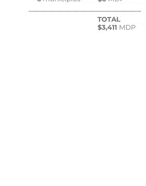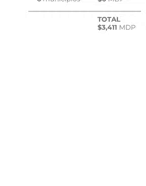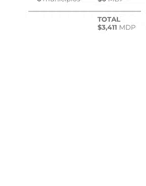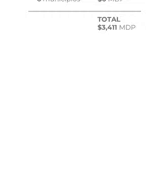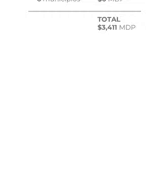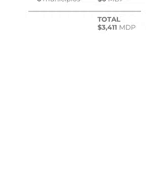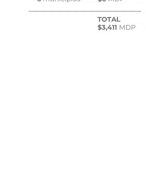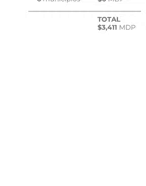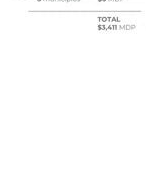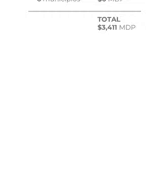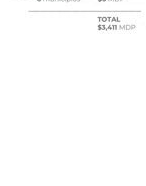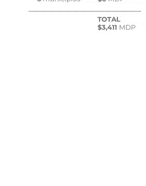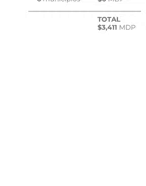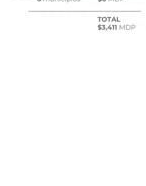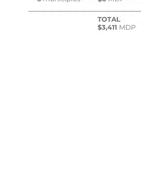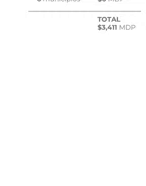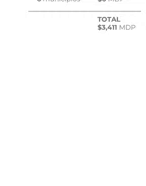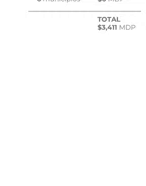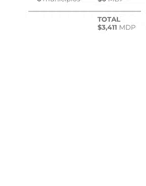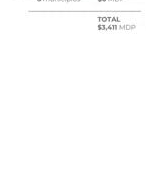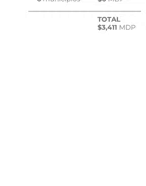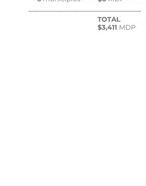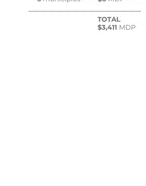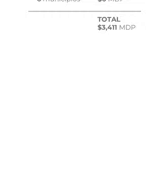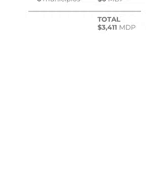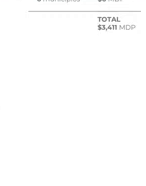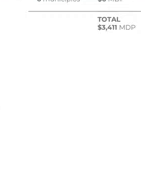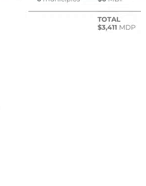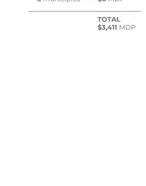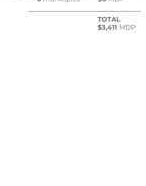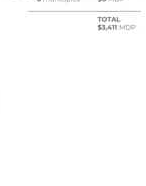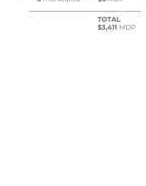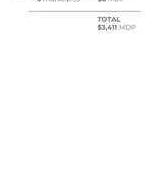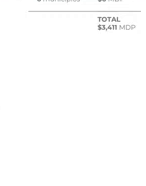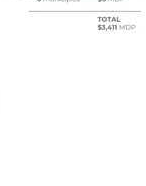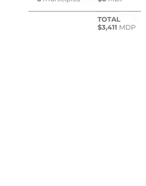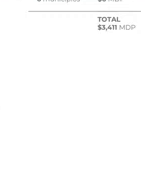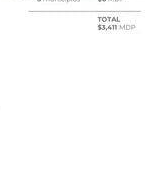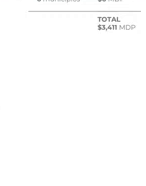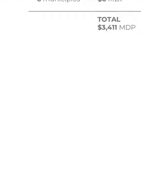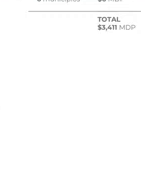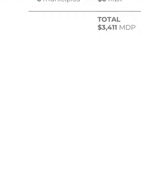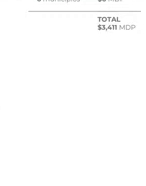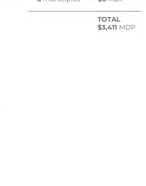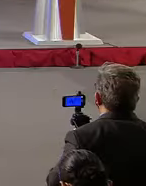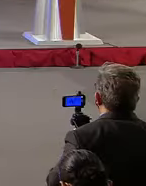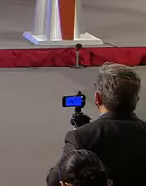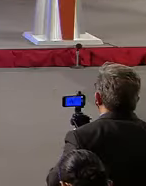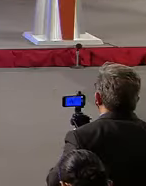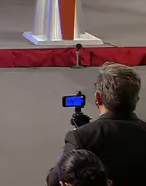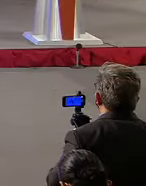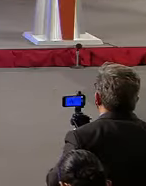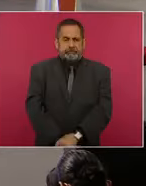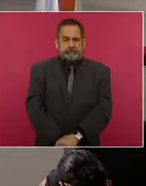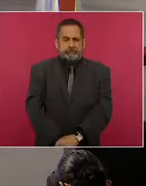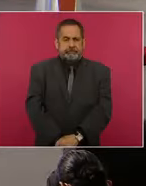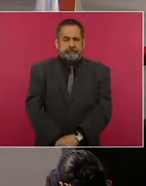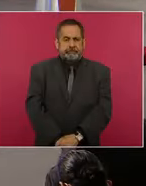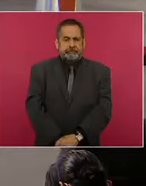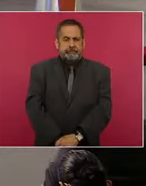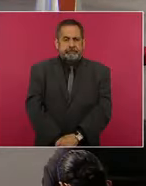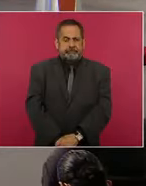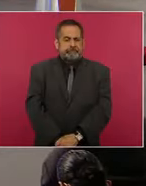vivienda, Nexalpan, 8 obras, 1.500 acciones de vivienda, Tultepec, 7 obras, 1.600 acciones de